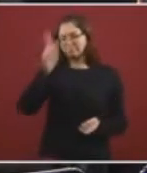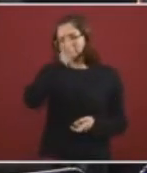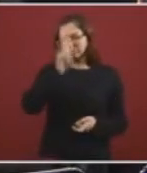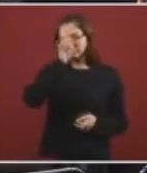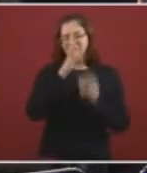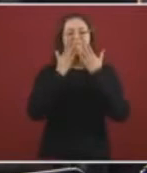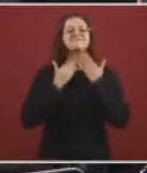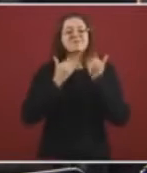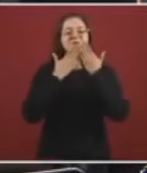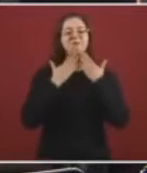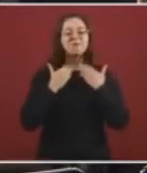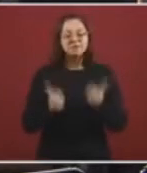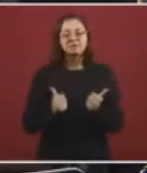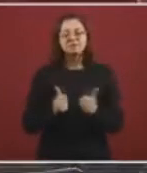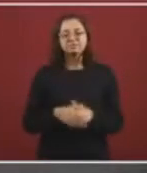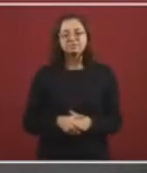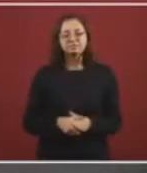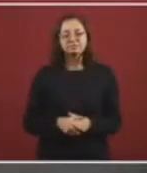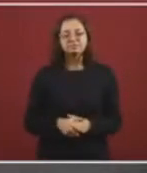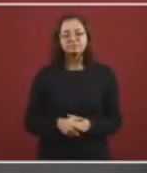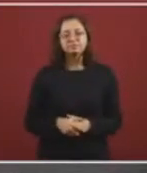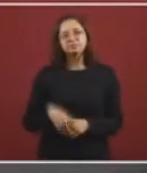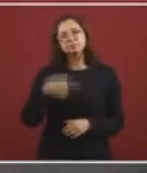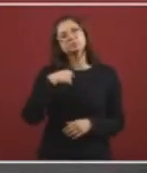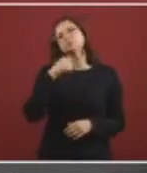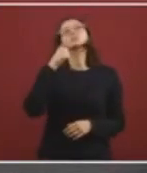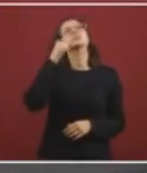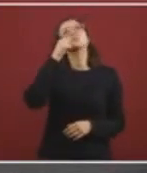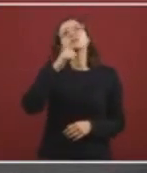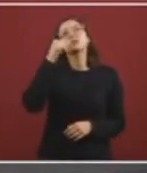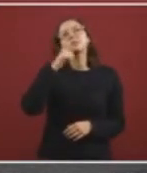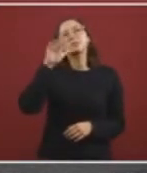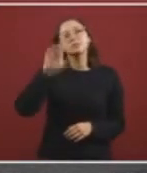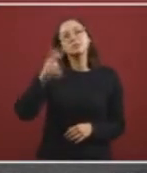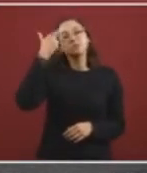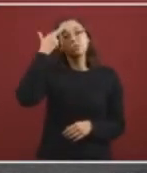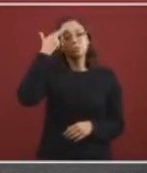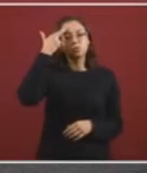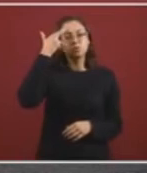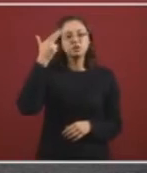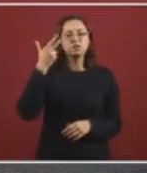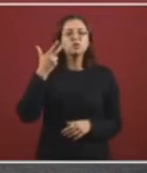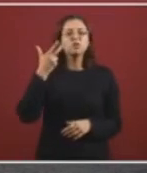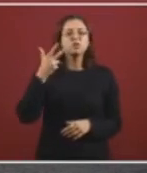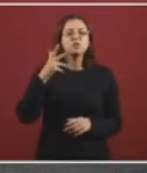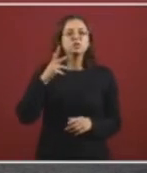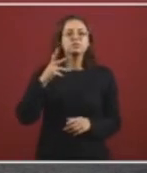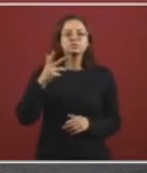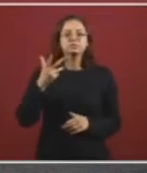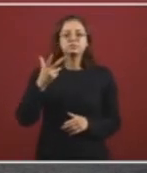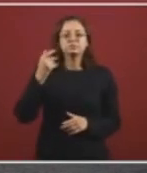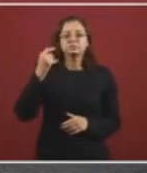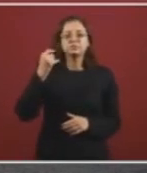Recuerdo de algo que dice: hay una ideología dominante que